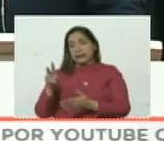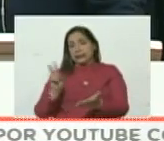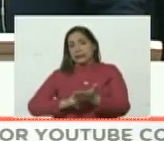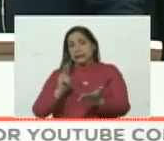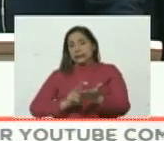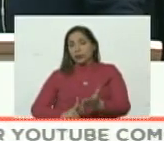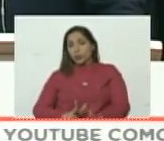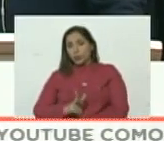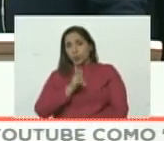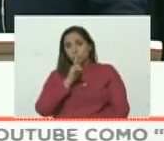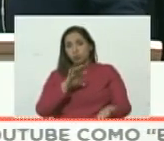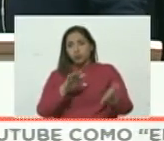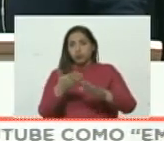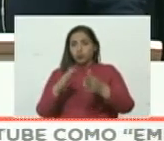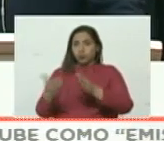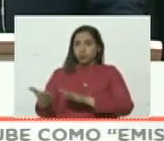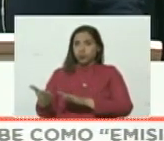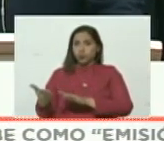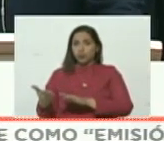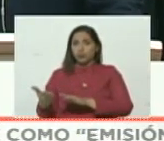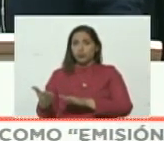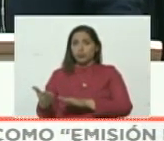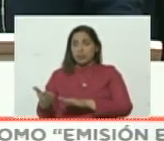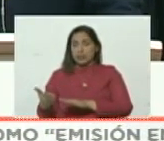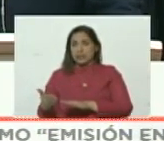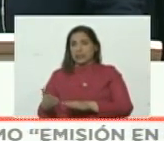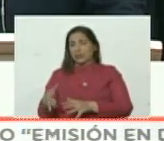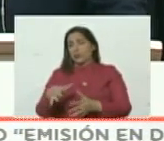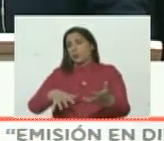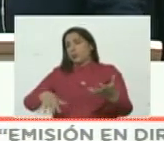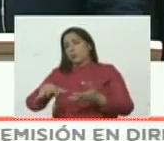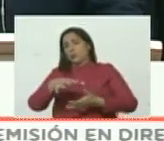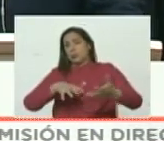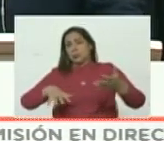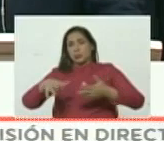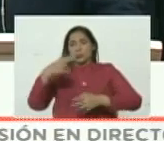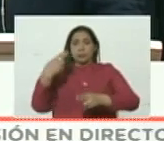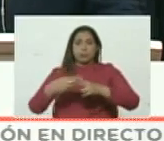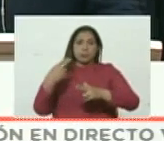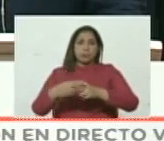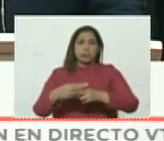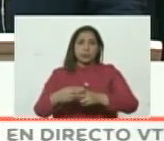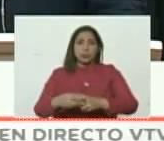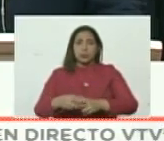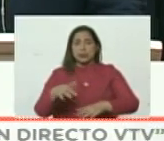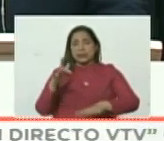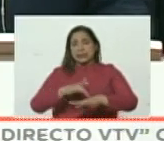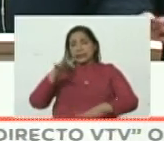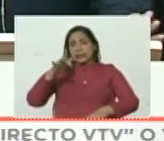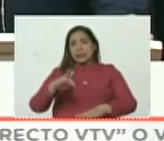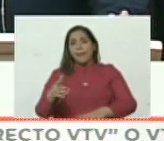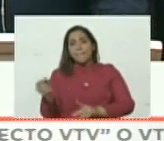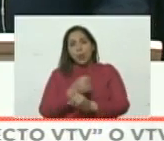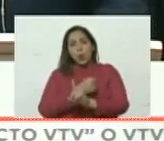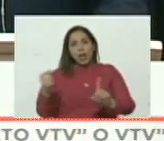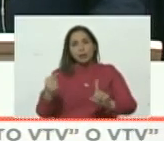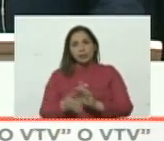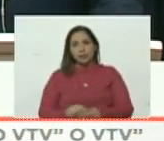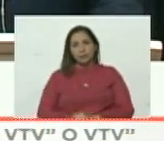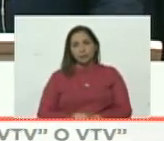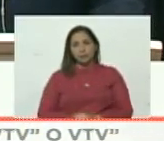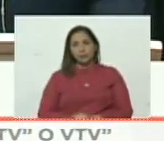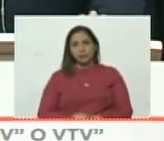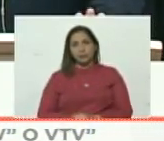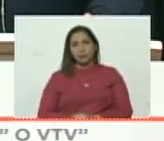masacre, de un verdadero desencadenamiento extremo de la violencia. Así que,